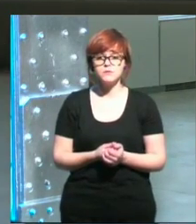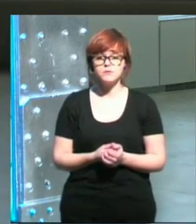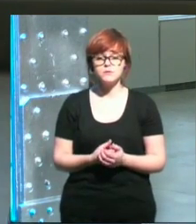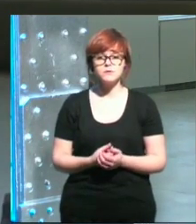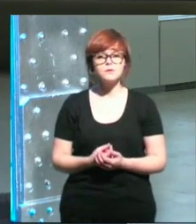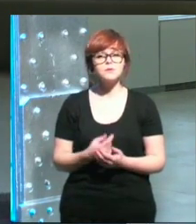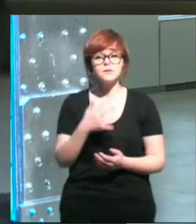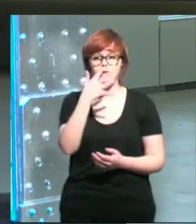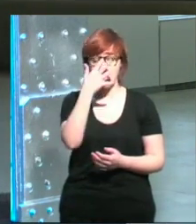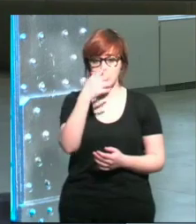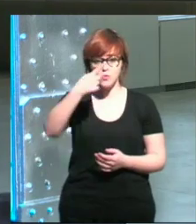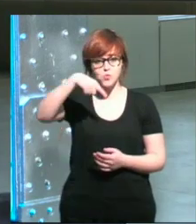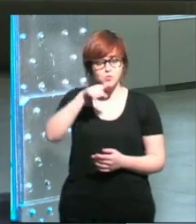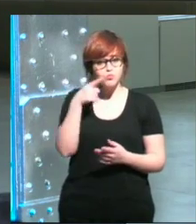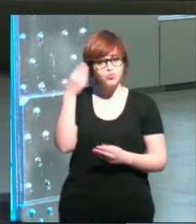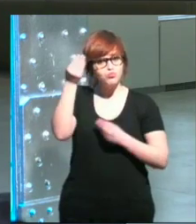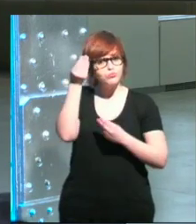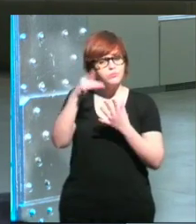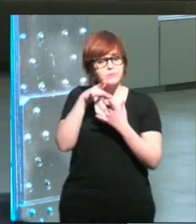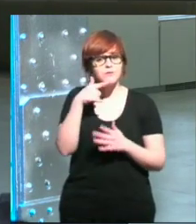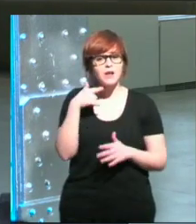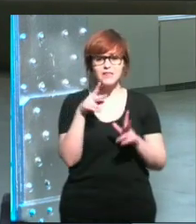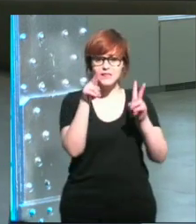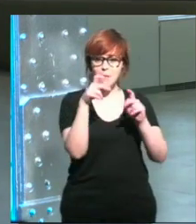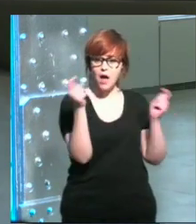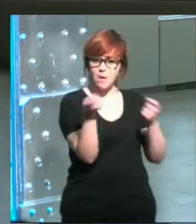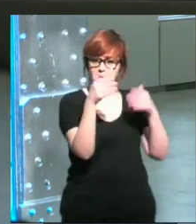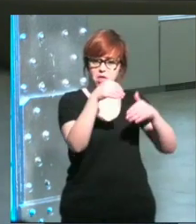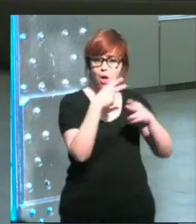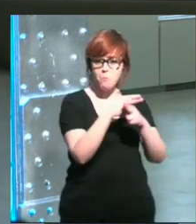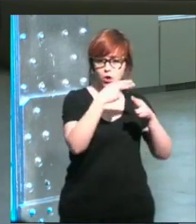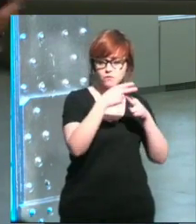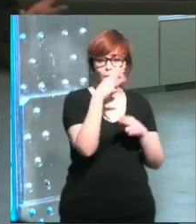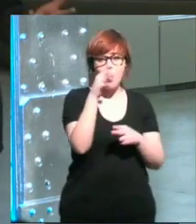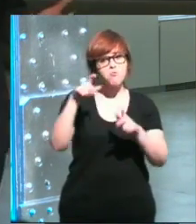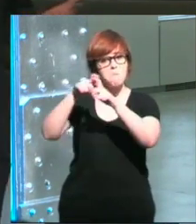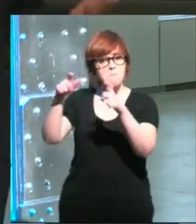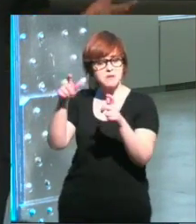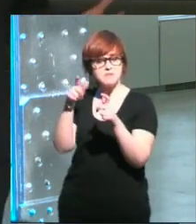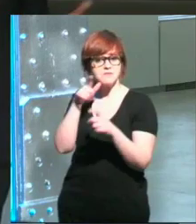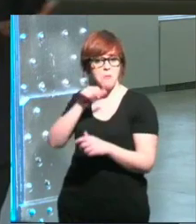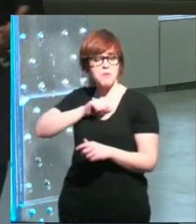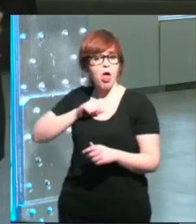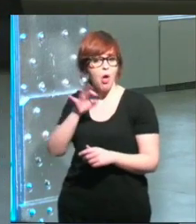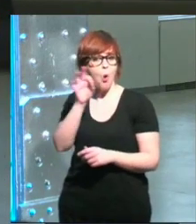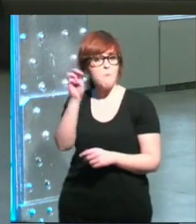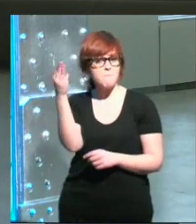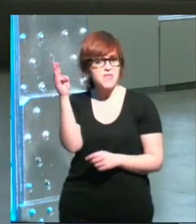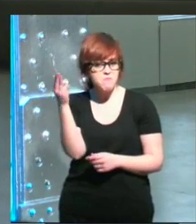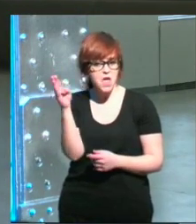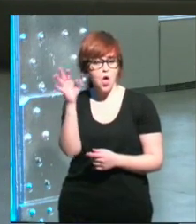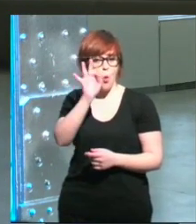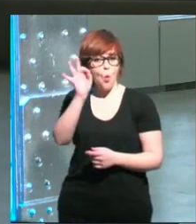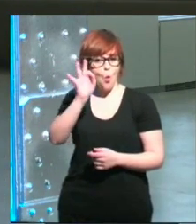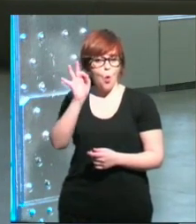Muchos se preguntarán que qué tiene que ver una campaña política con una empresa privada o incluso con una pyme o a lo mejor incluso con la labor que pueda llevar a cabo